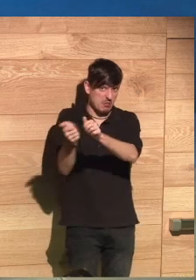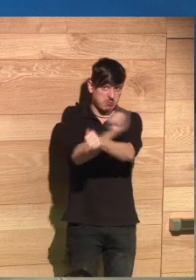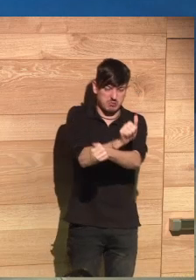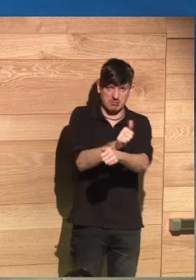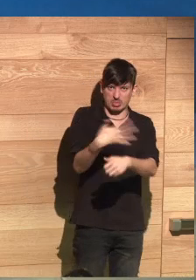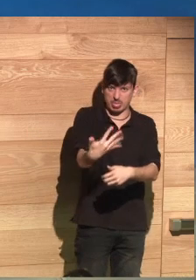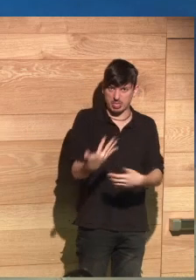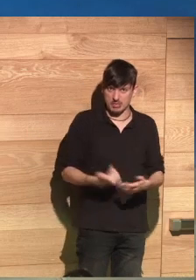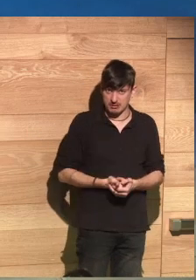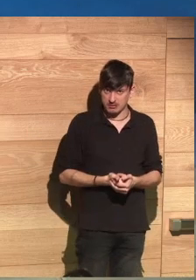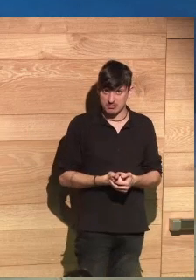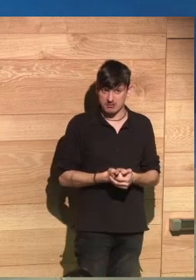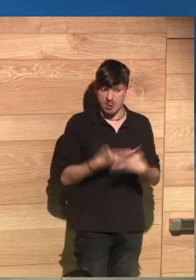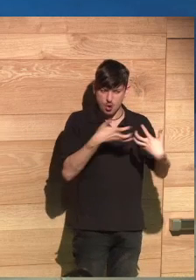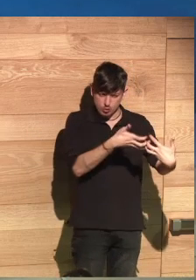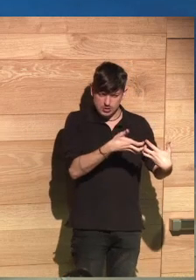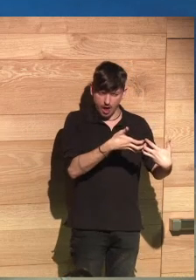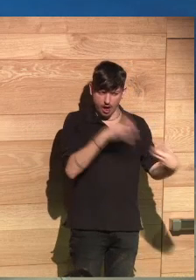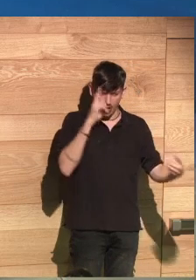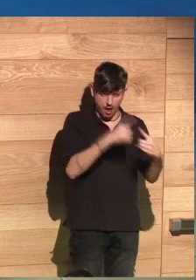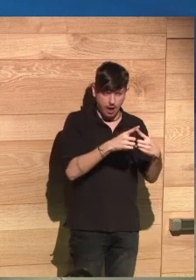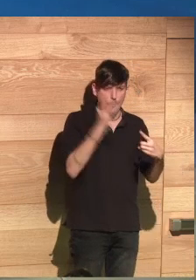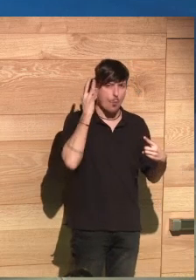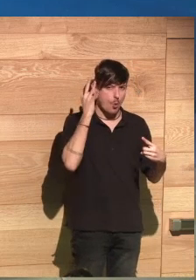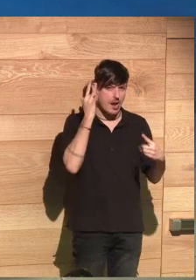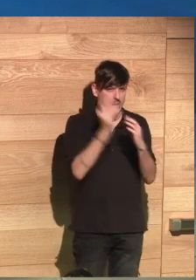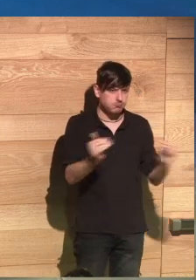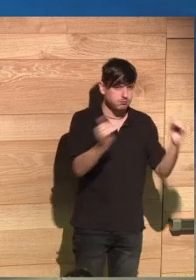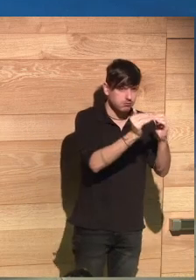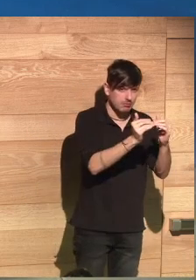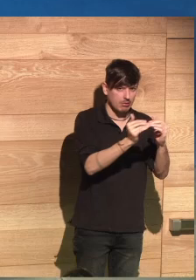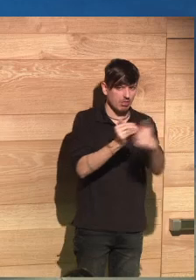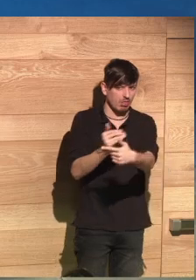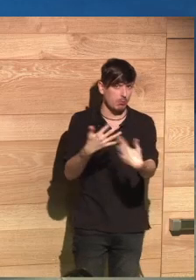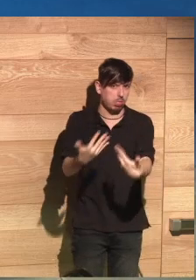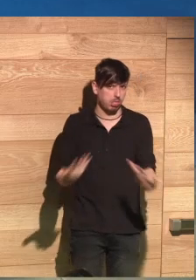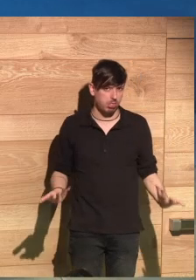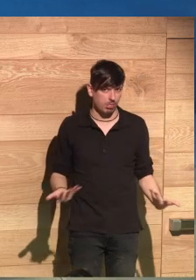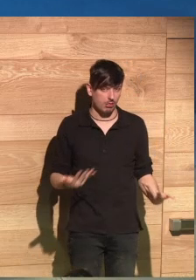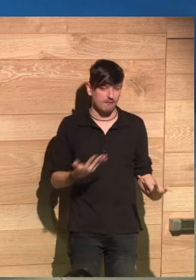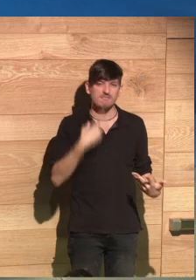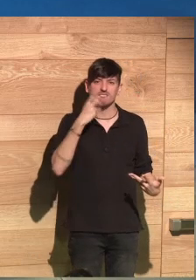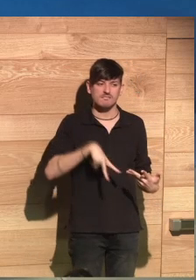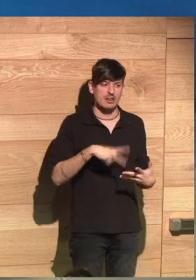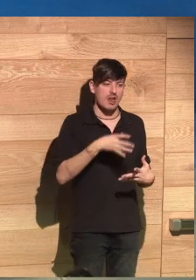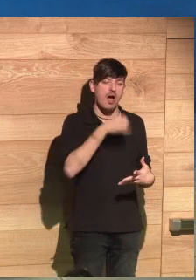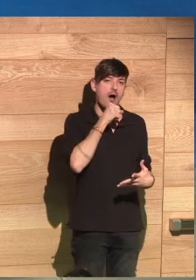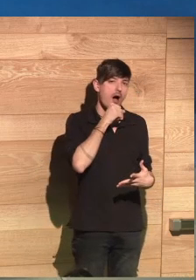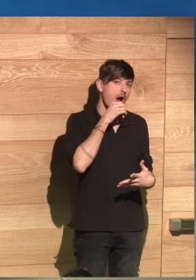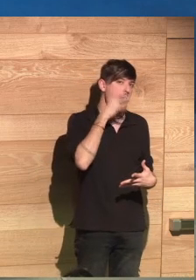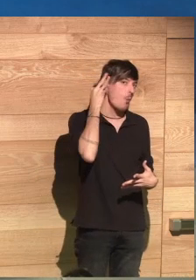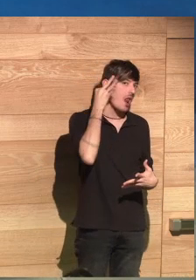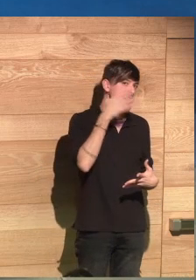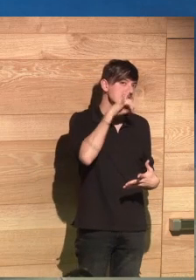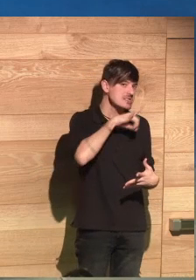pose que desmerecía la verdadera lucha por las mujeres, que estaba, por cierto, en otros campos de batalla. ¿Quién defendía a las abuelas negras de los